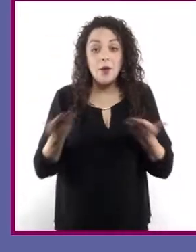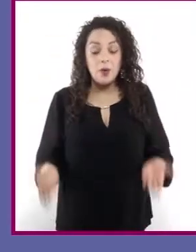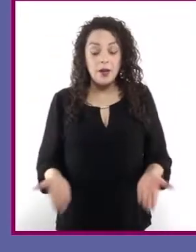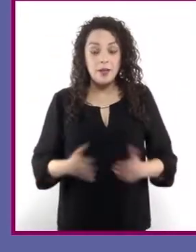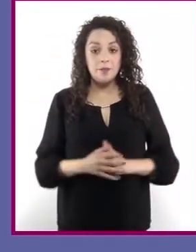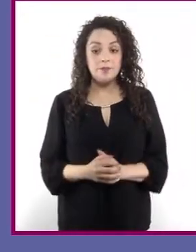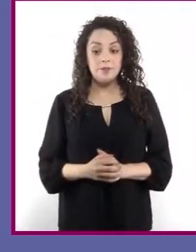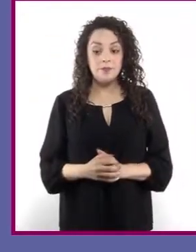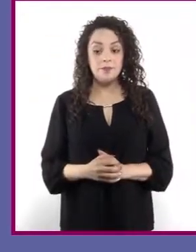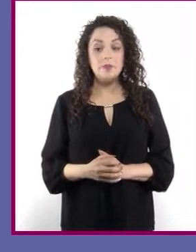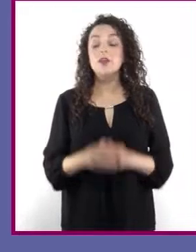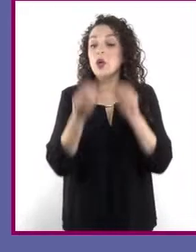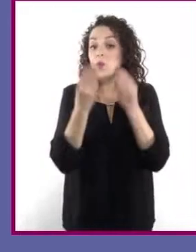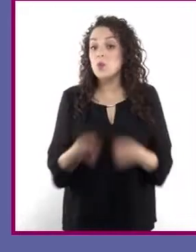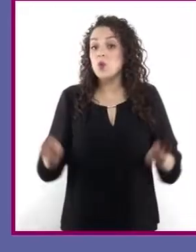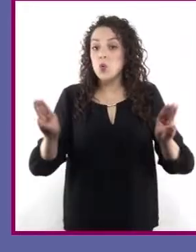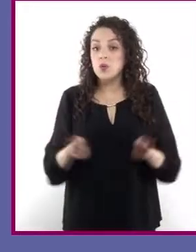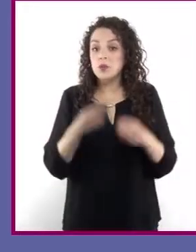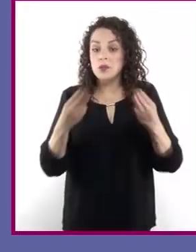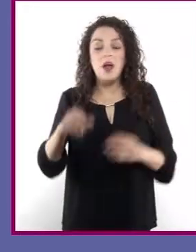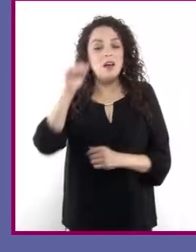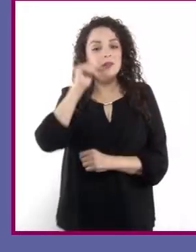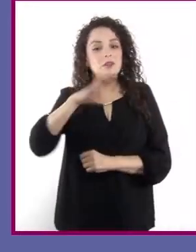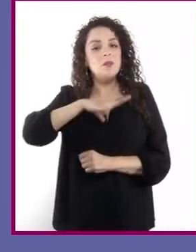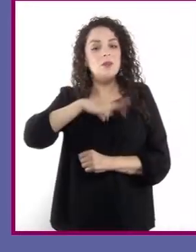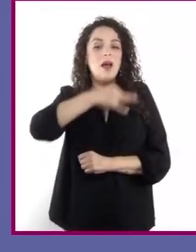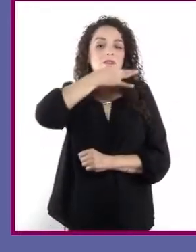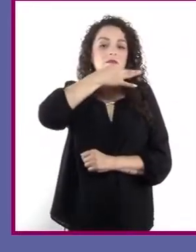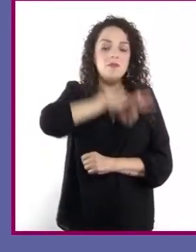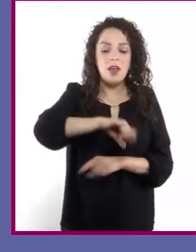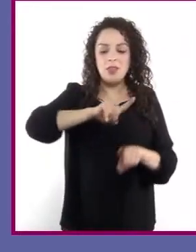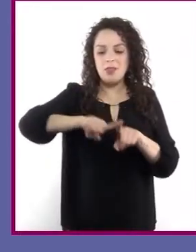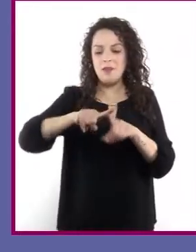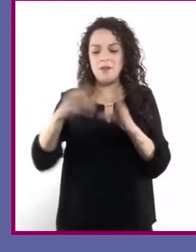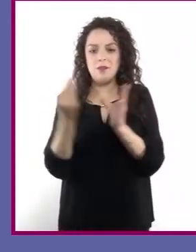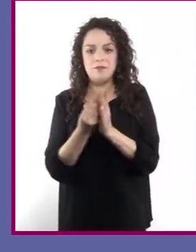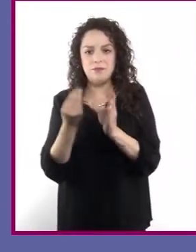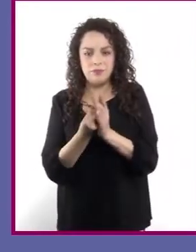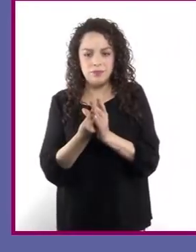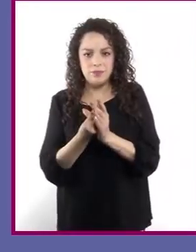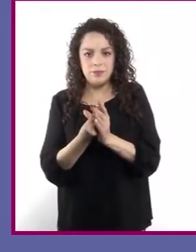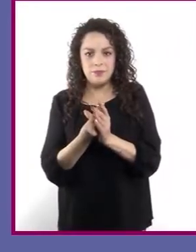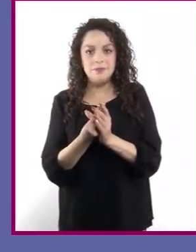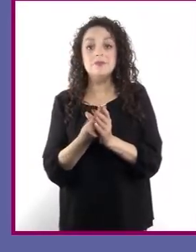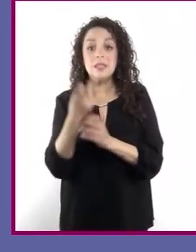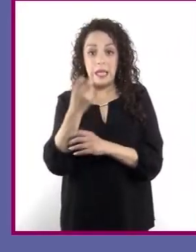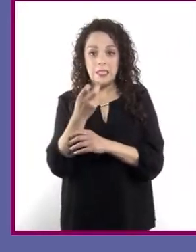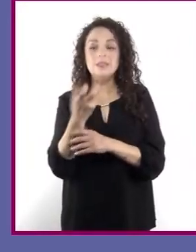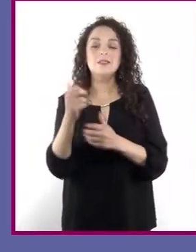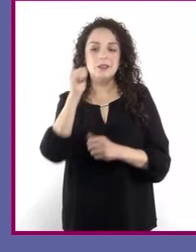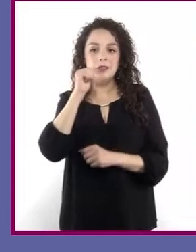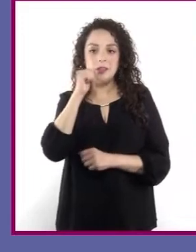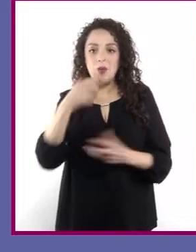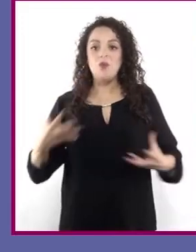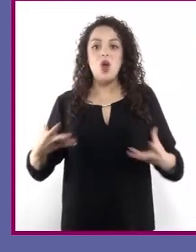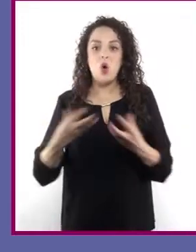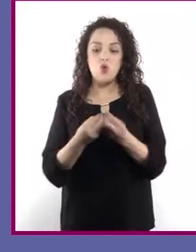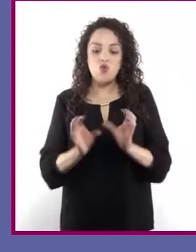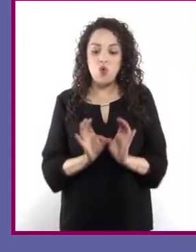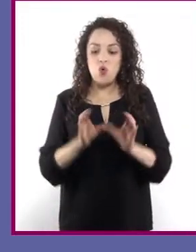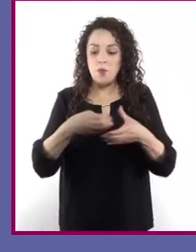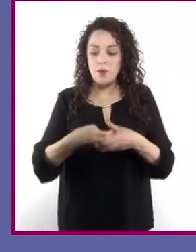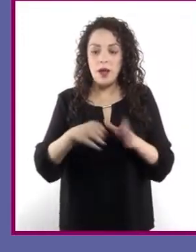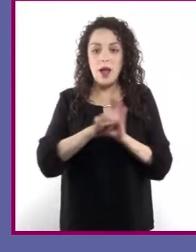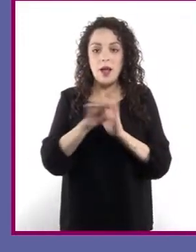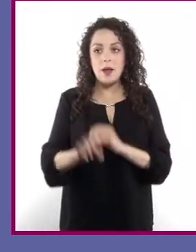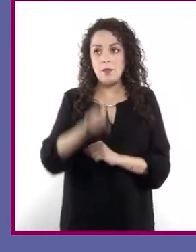La música, típica en los festejos y celebraciones de distinto tipo de ceremonias, une a la comunidad. Por ejemplo, en el estado